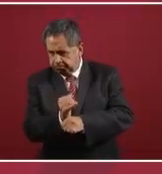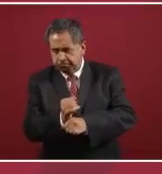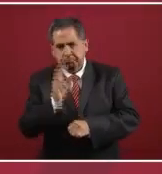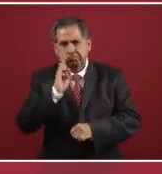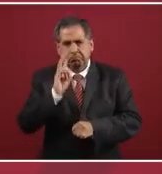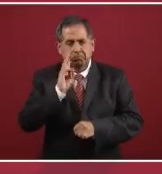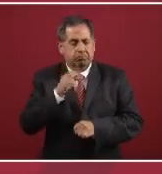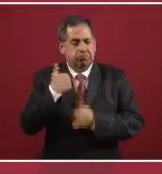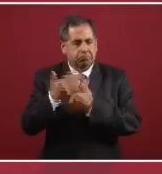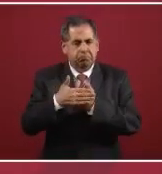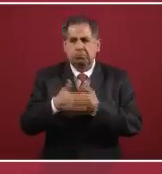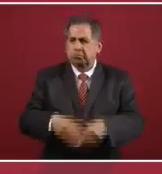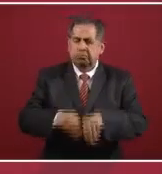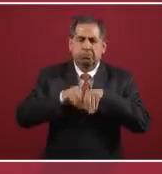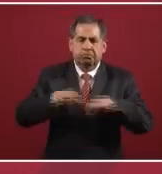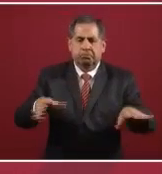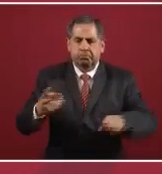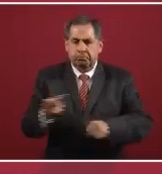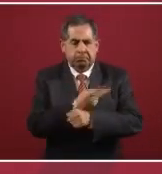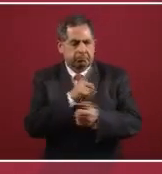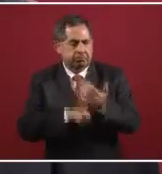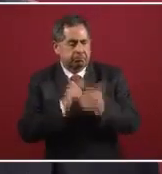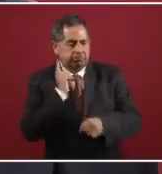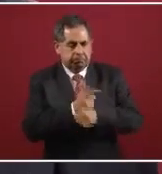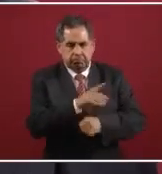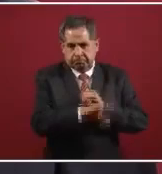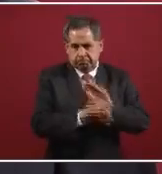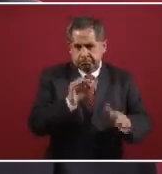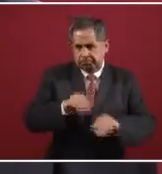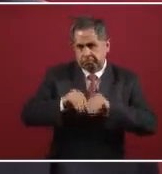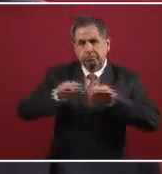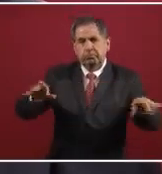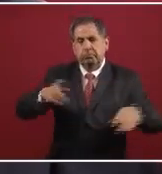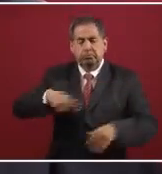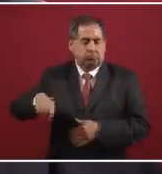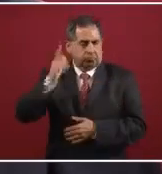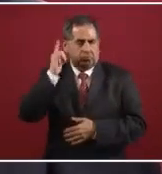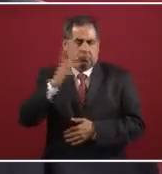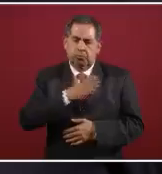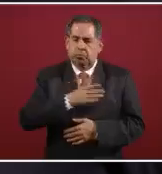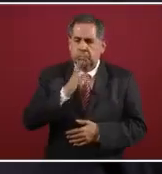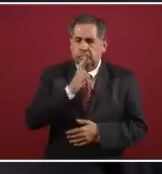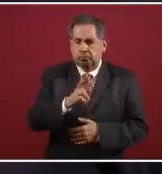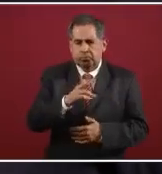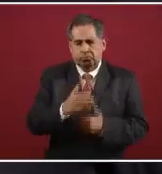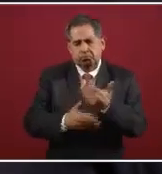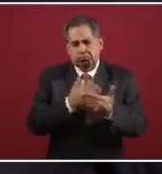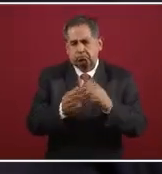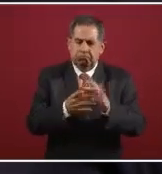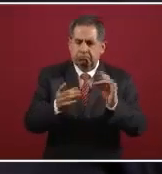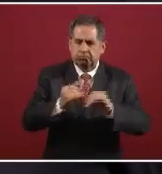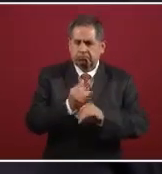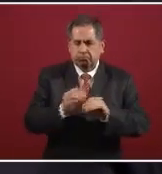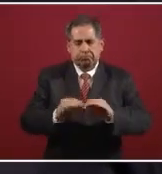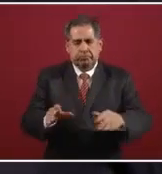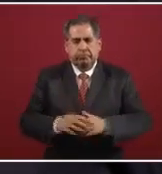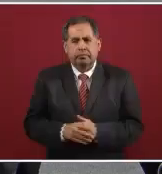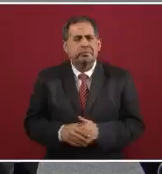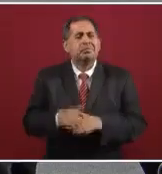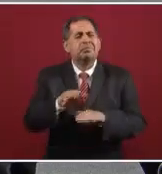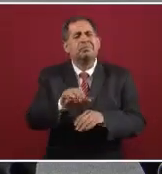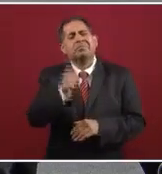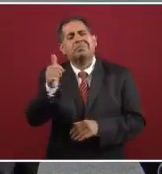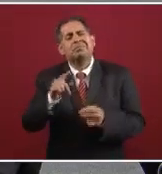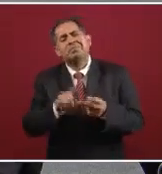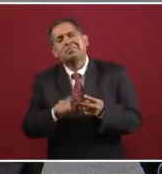se informe sobre los resultados y que sean buenos los resultados. Acerca de lo